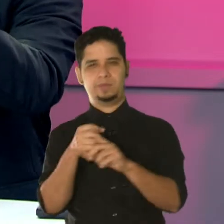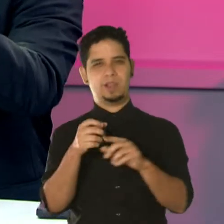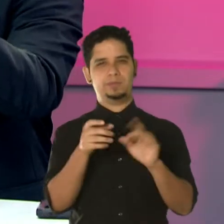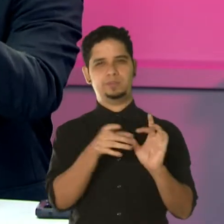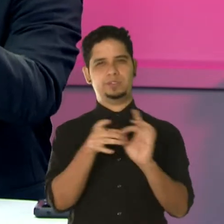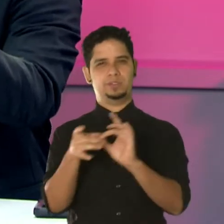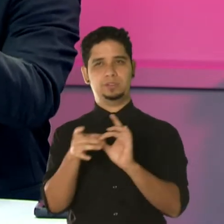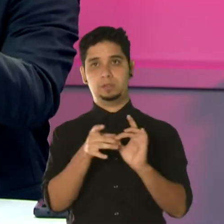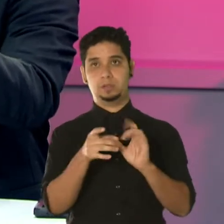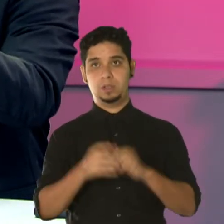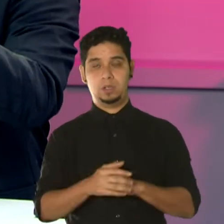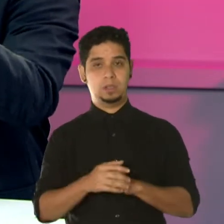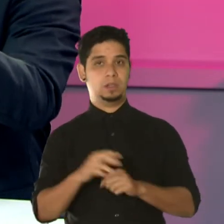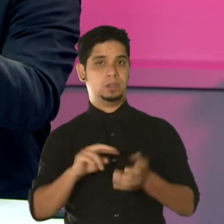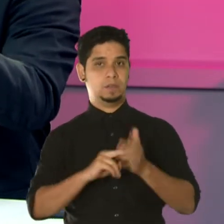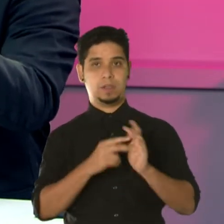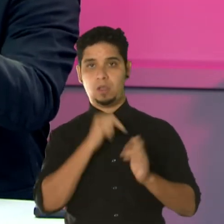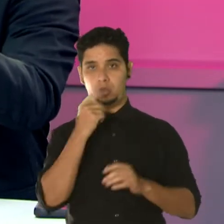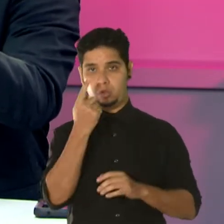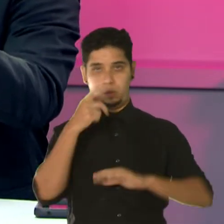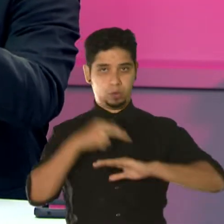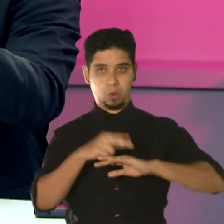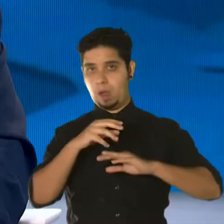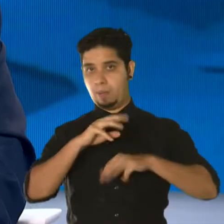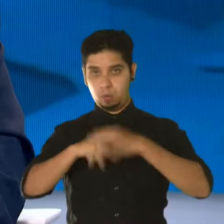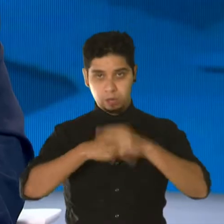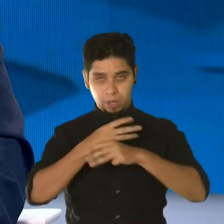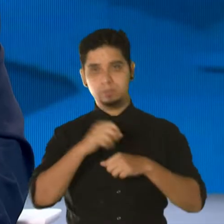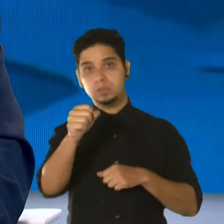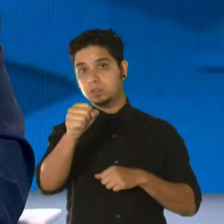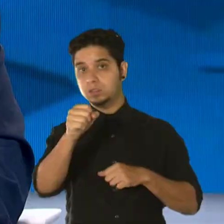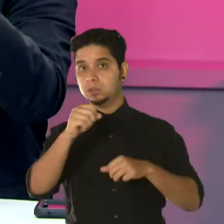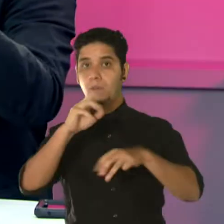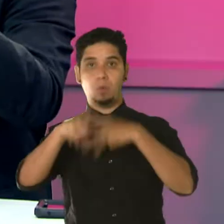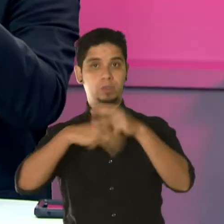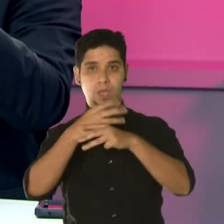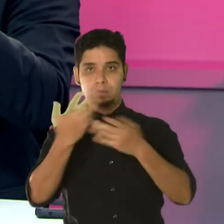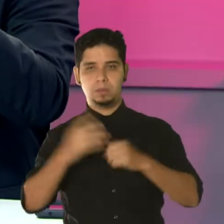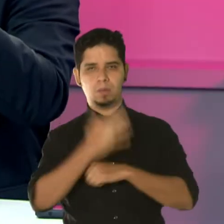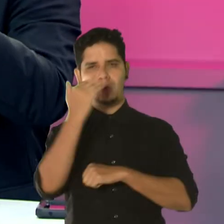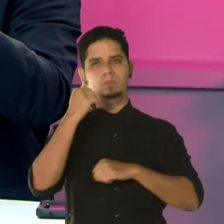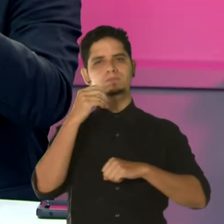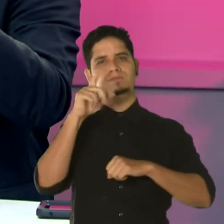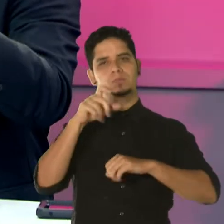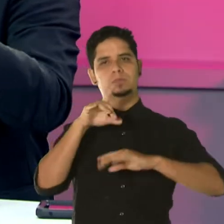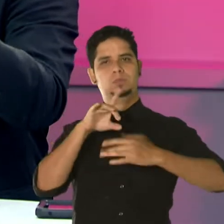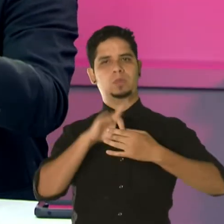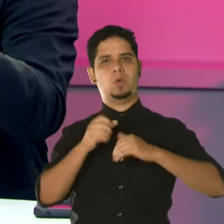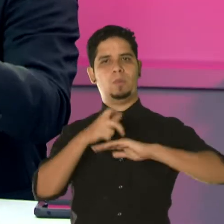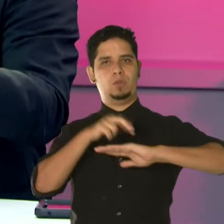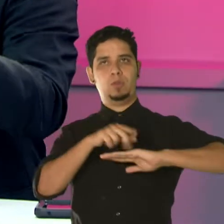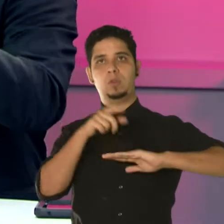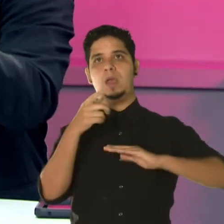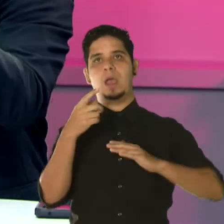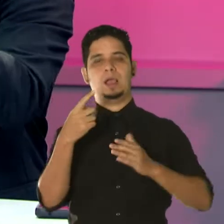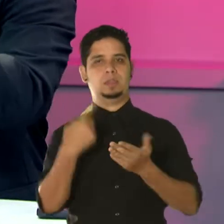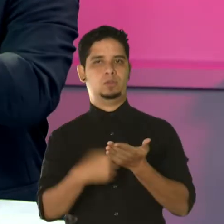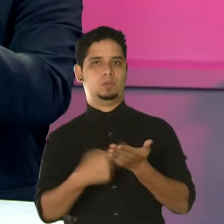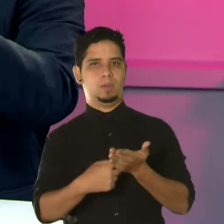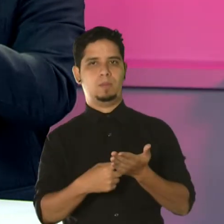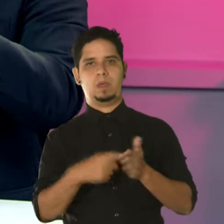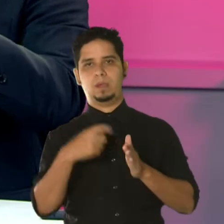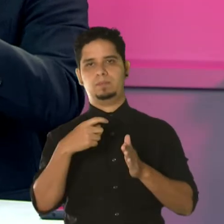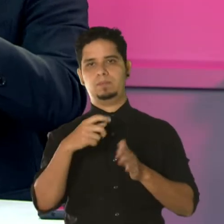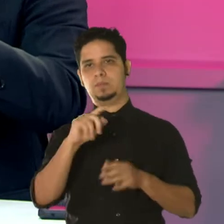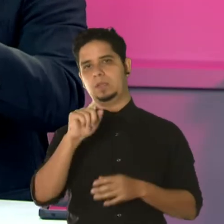las compras para la época navideña, es a nivel mundial. A nivel mundial. Le pregunto por Puerto Rico porque como aquí se habla mucho del impuesto al inventario, pues por eso es que